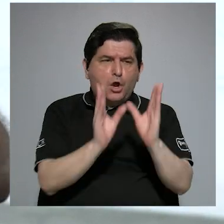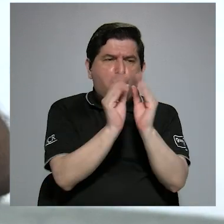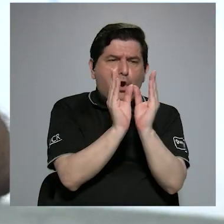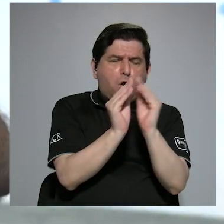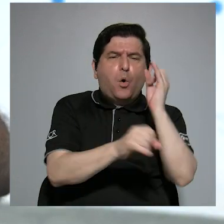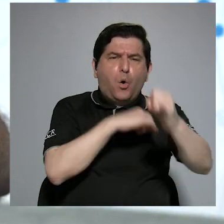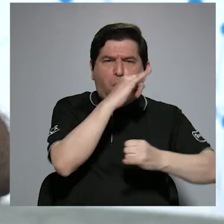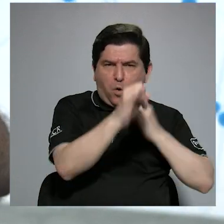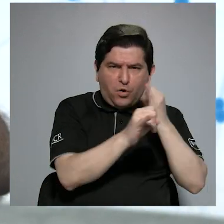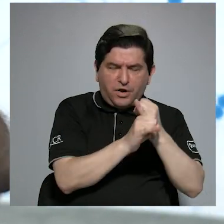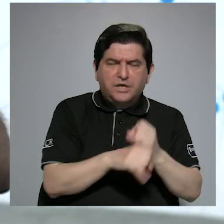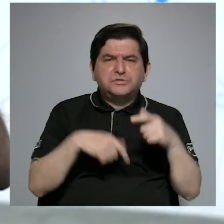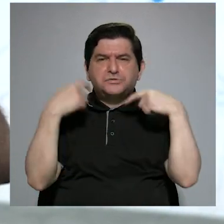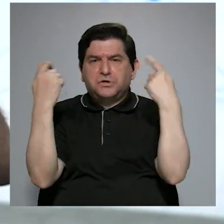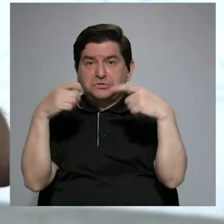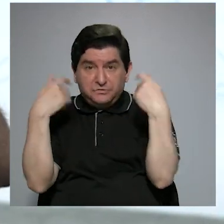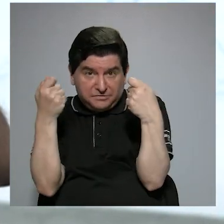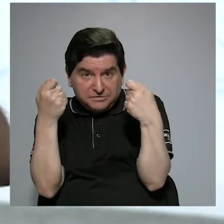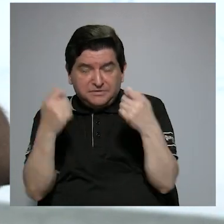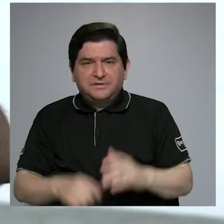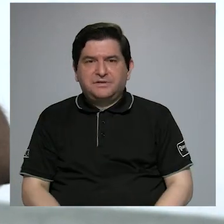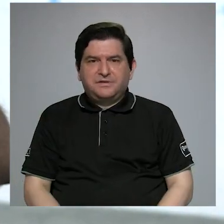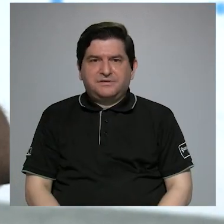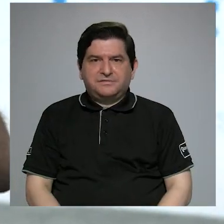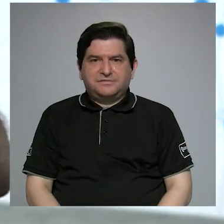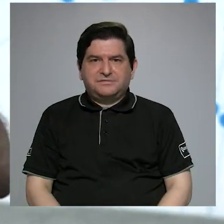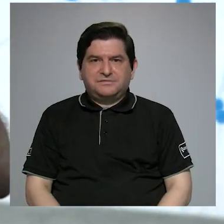tanto congresos internacionales como festivales